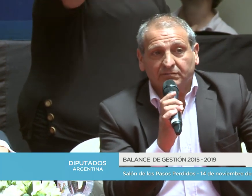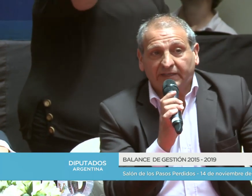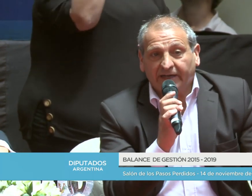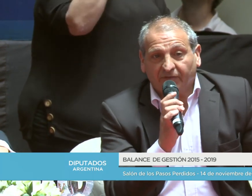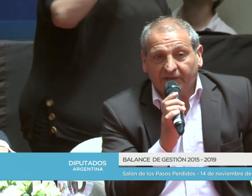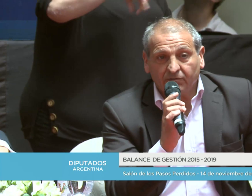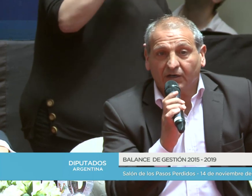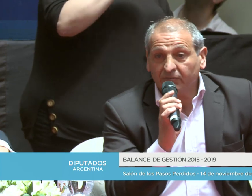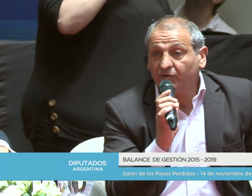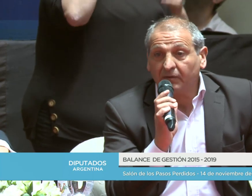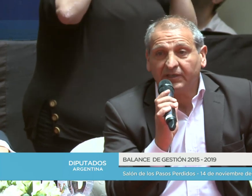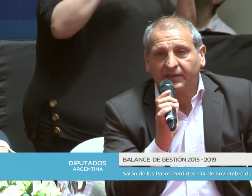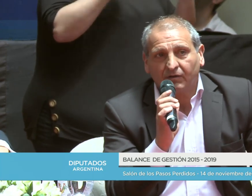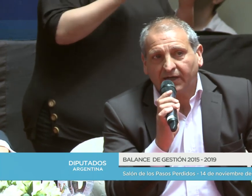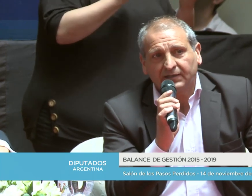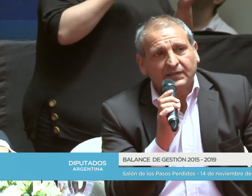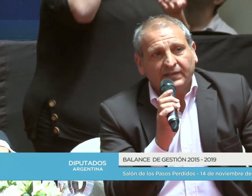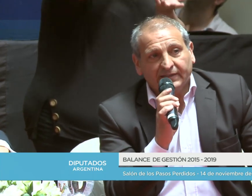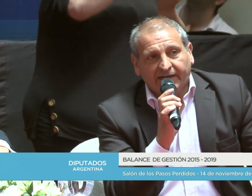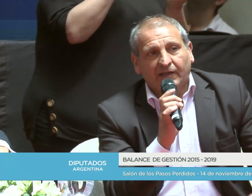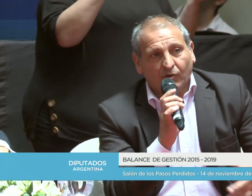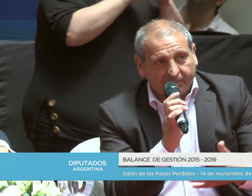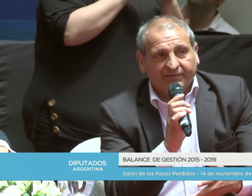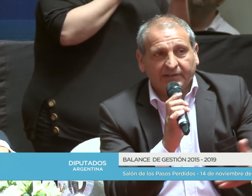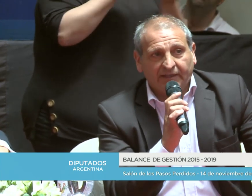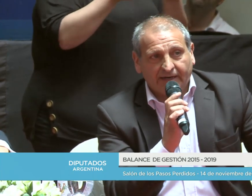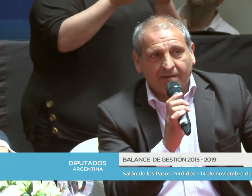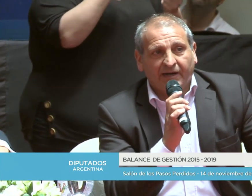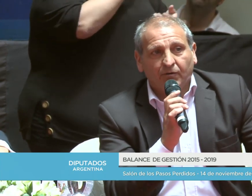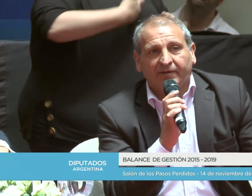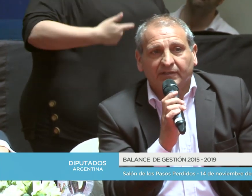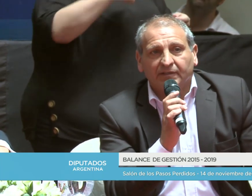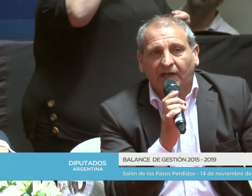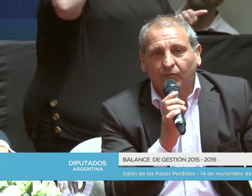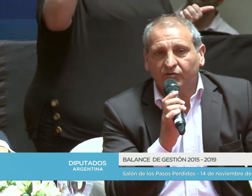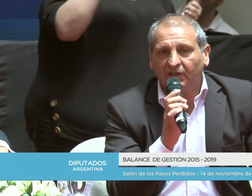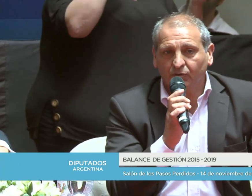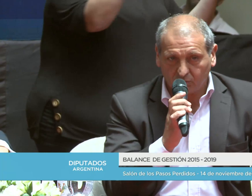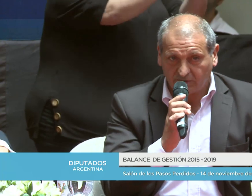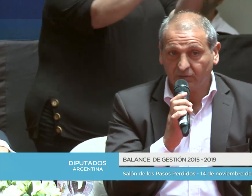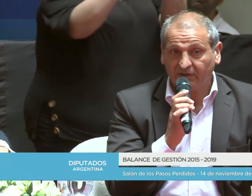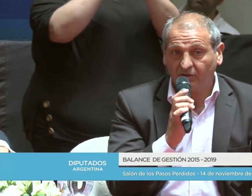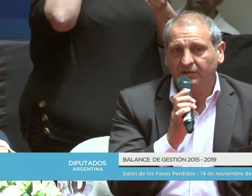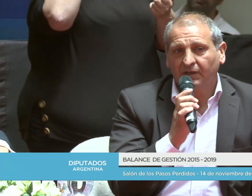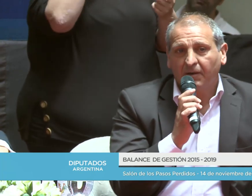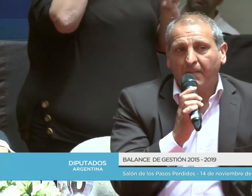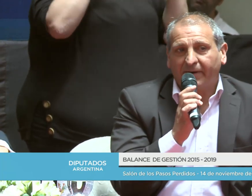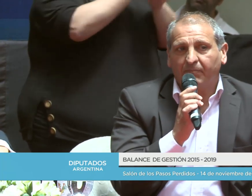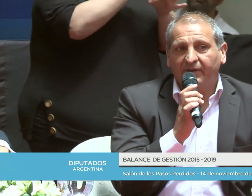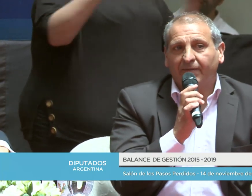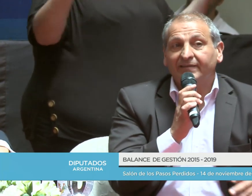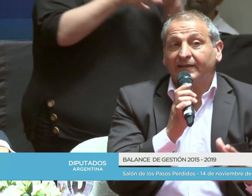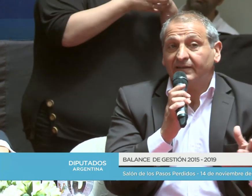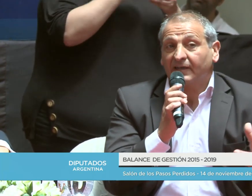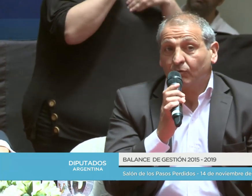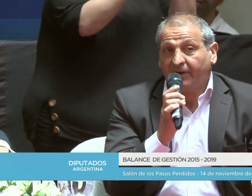Nación tenía que definir una comisión administradora integrada por los presidentes de la Cámara y los presidentes de las comisiones de Cultura y de Educación para